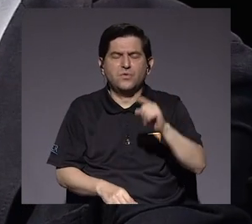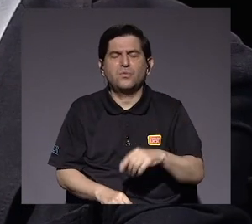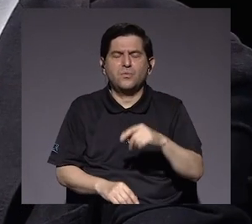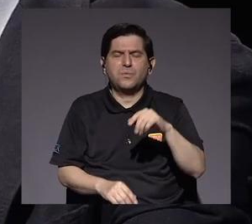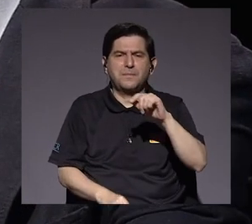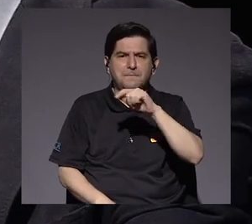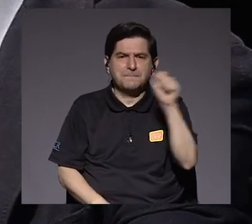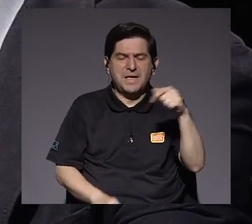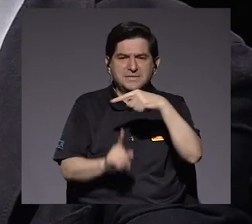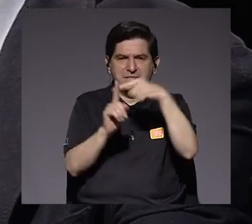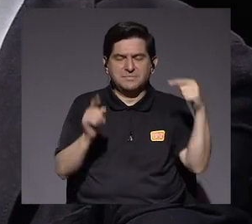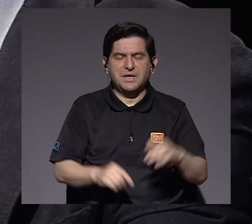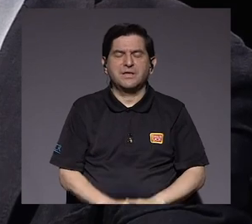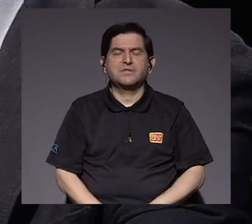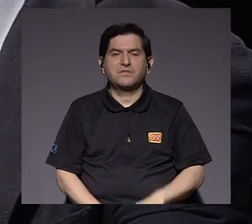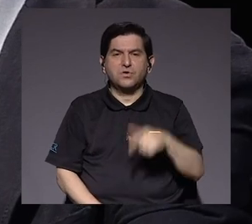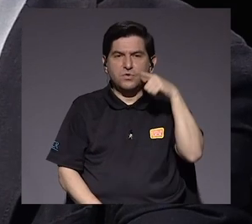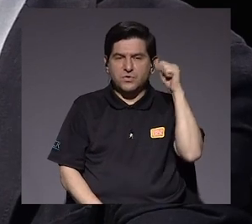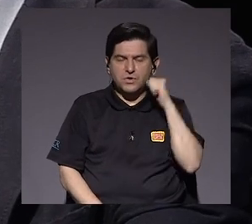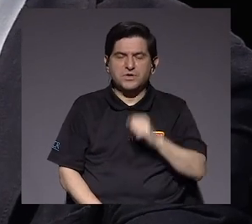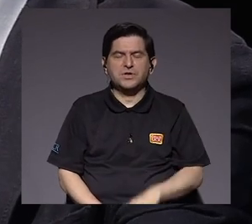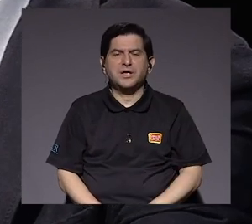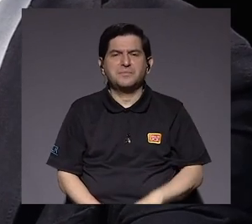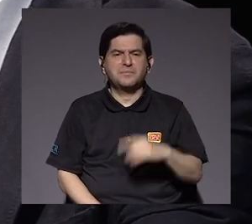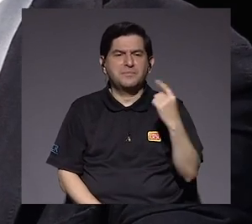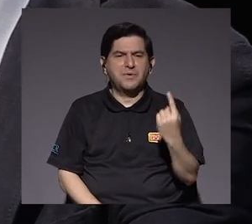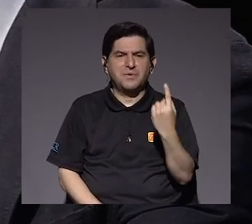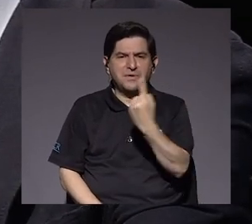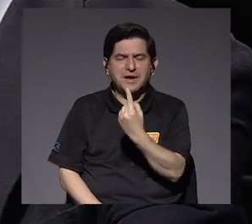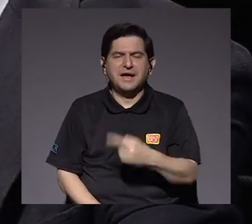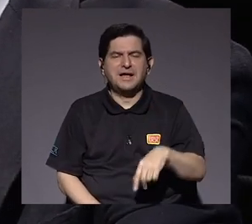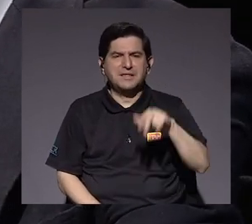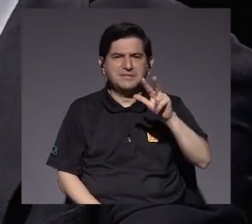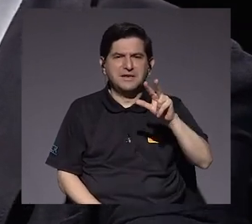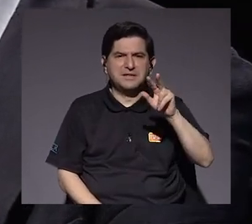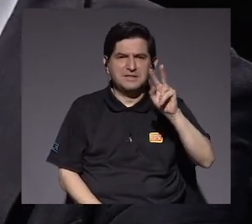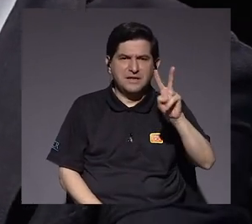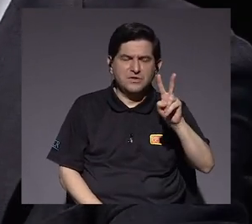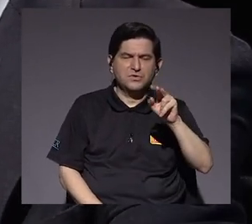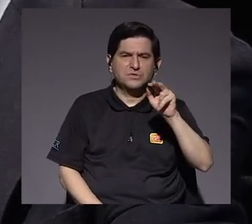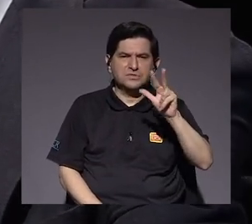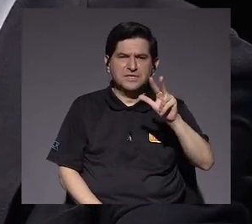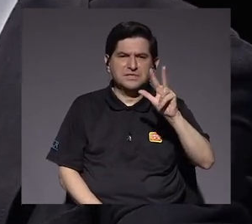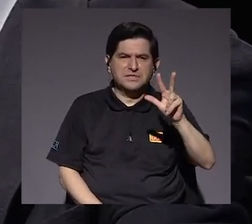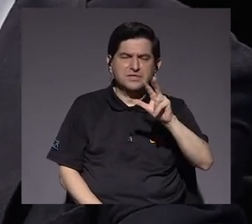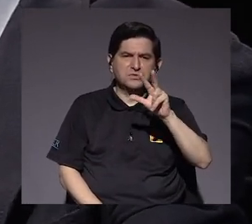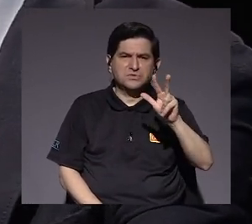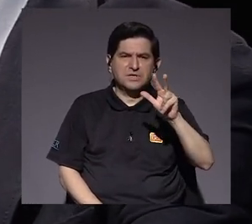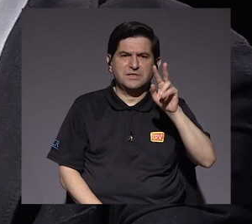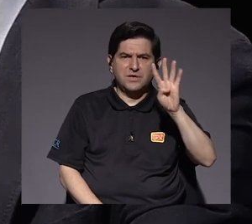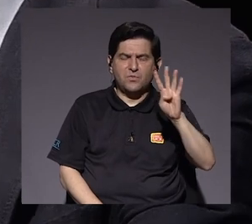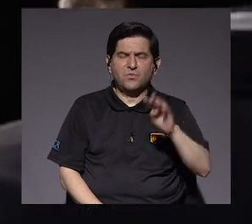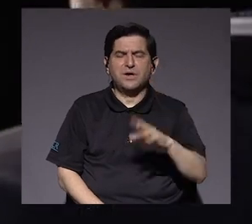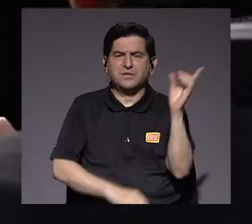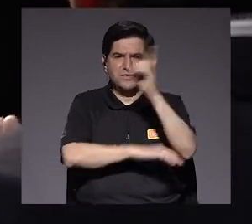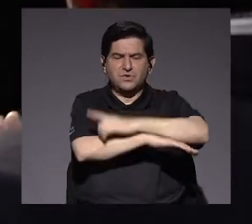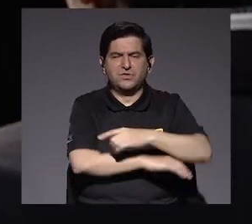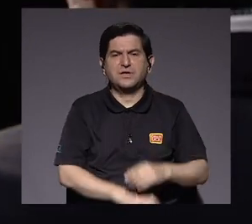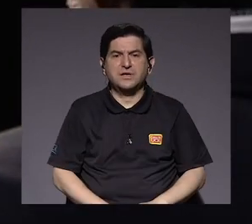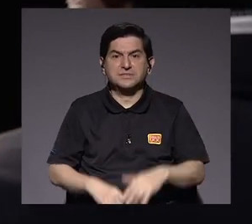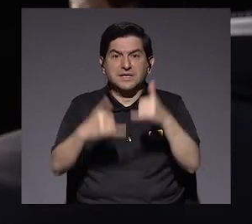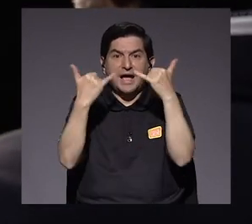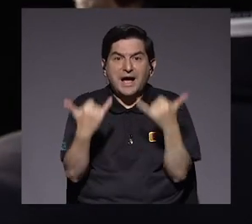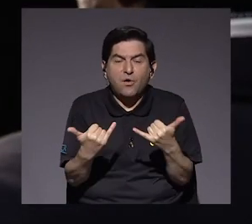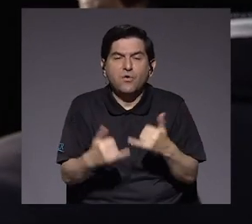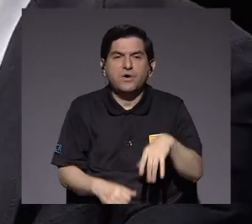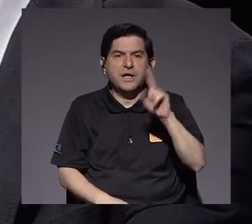mes, aproximadamente cada 32, cada 33, 34 días, y en el caso de Carlos Alvarado, en 2 años, es uno por mes. Entonces, wow, cuando lo